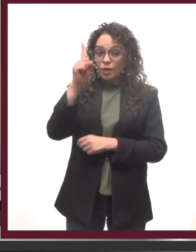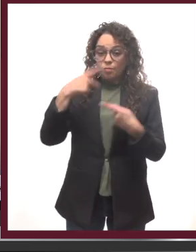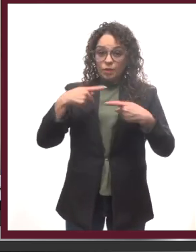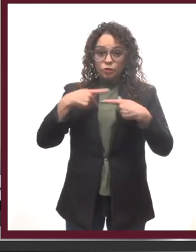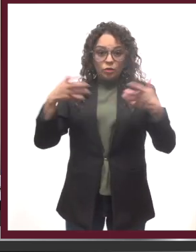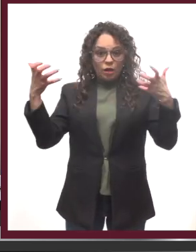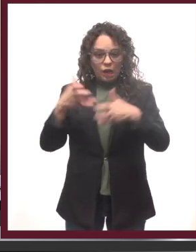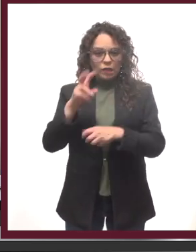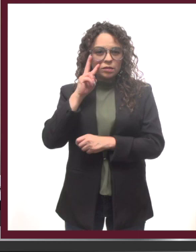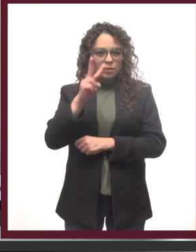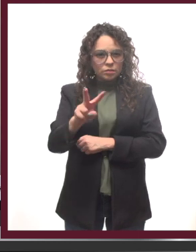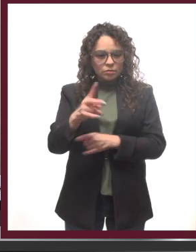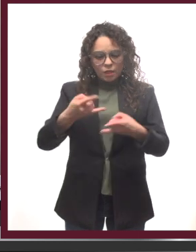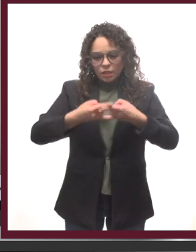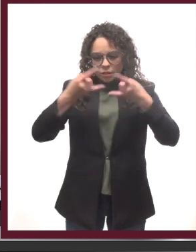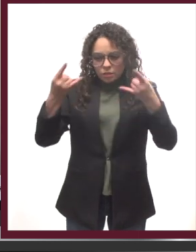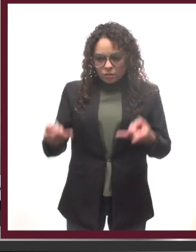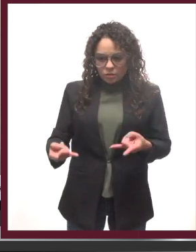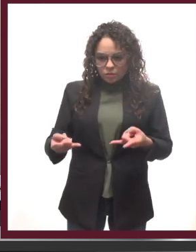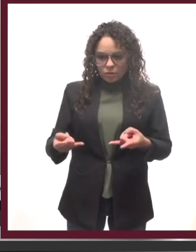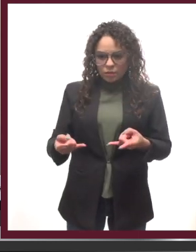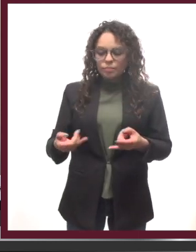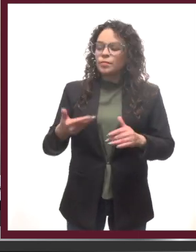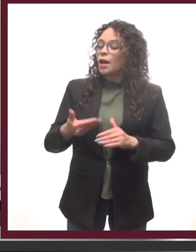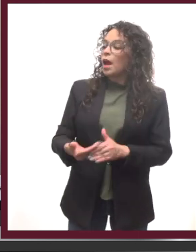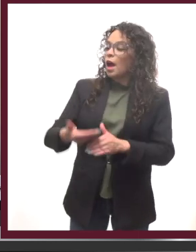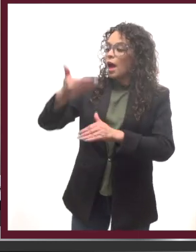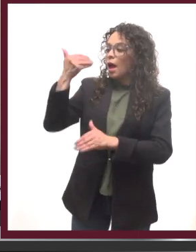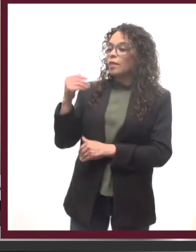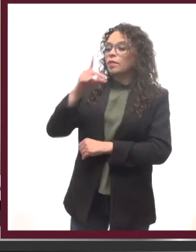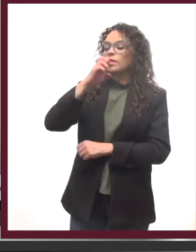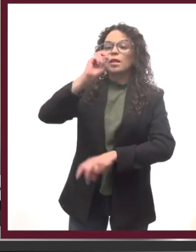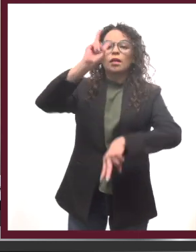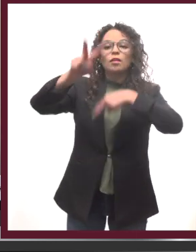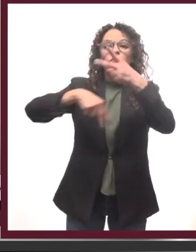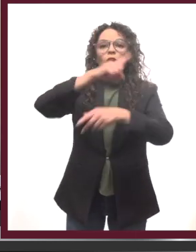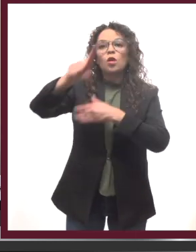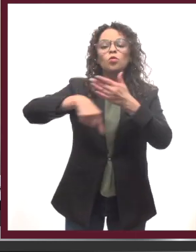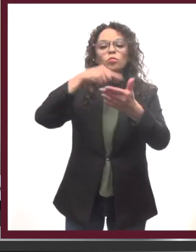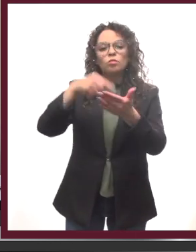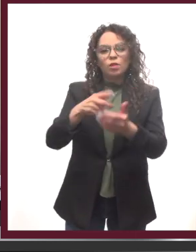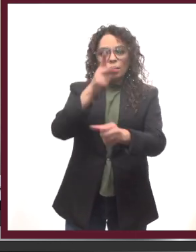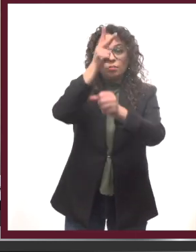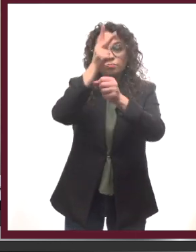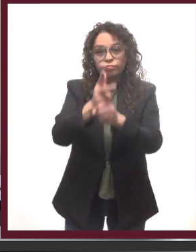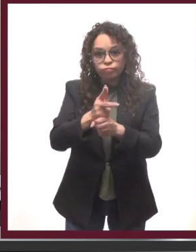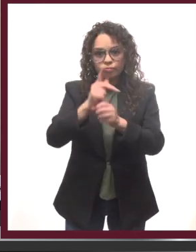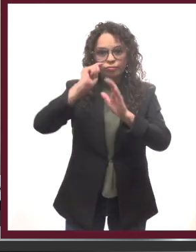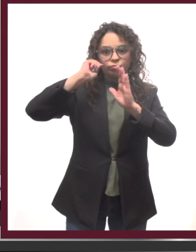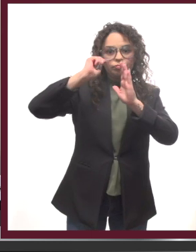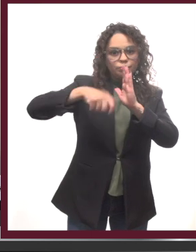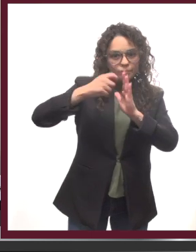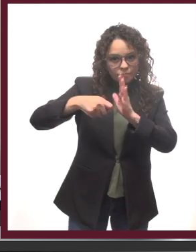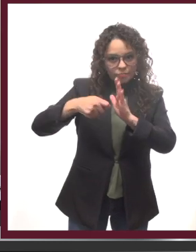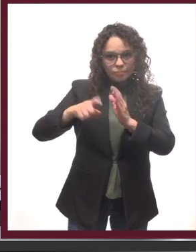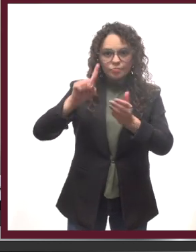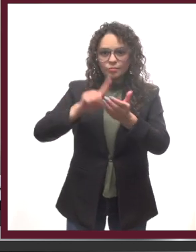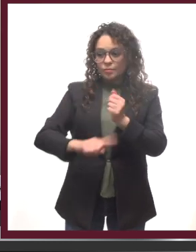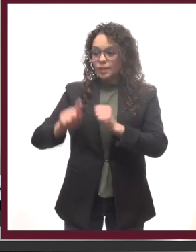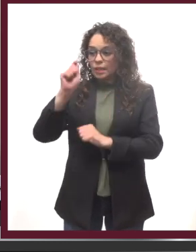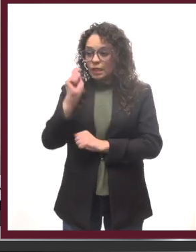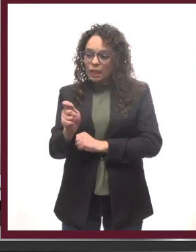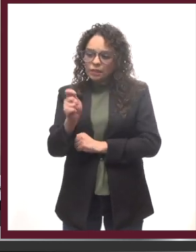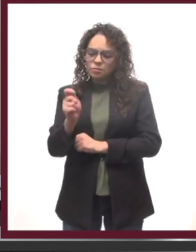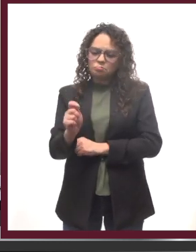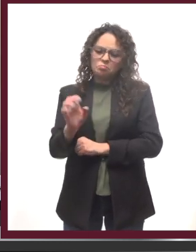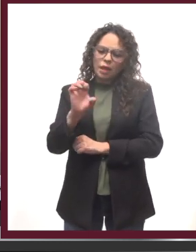historia, eso es antes de llegar al set, antes de estar en el rodaje. Generalmente es en la